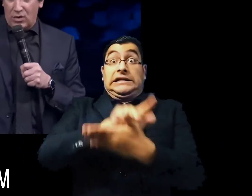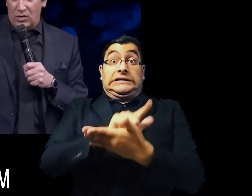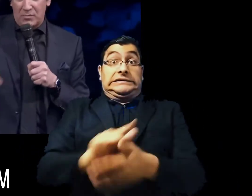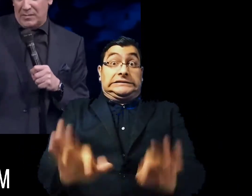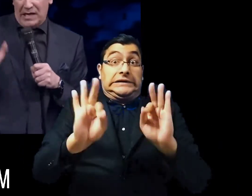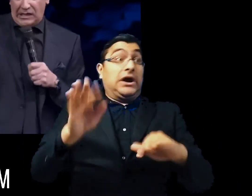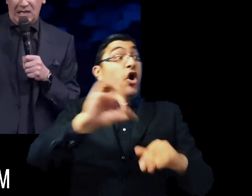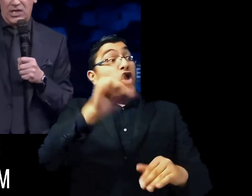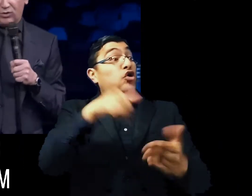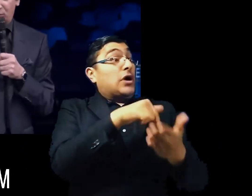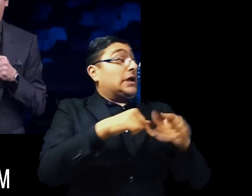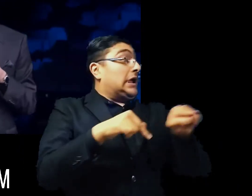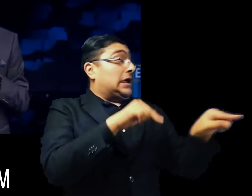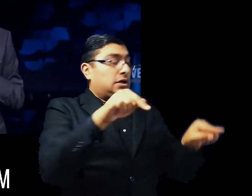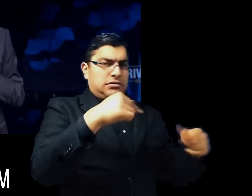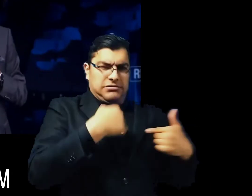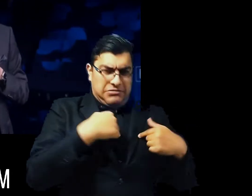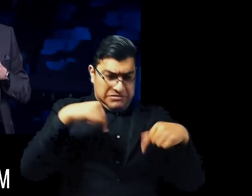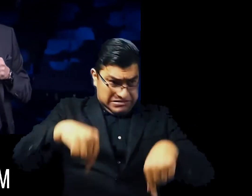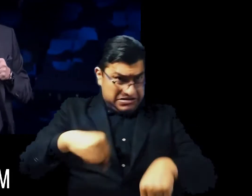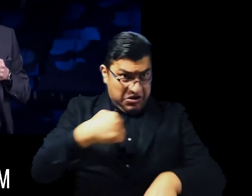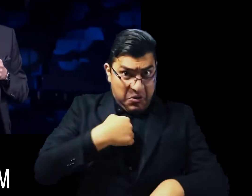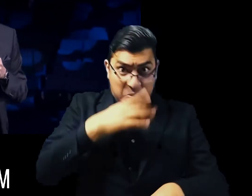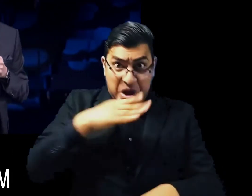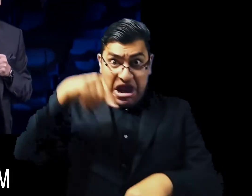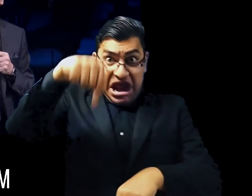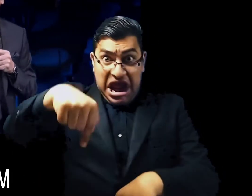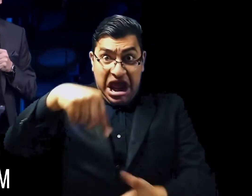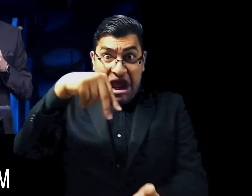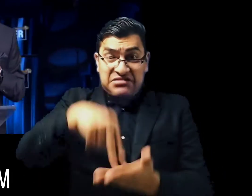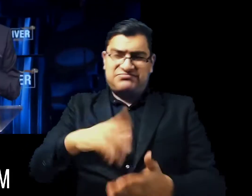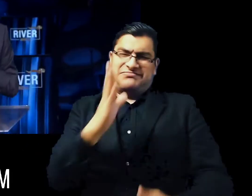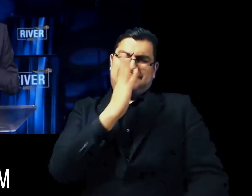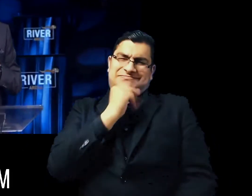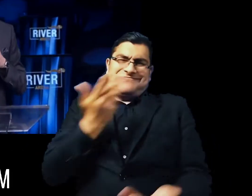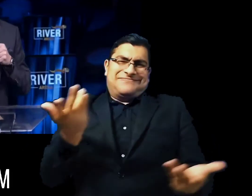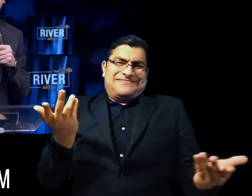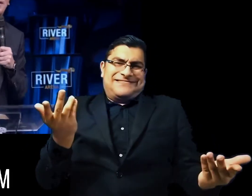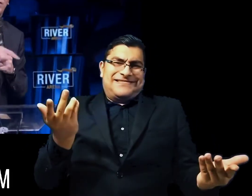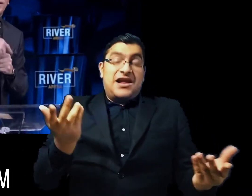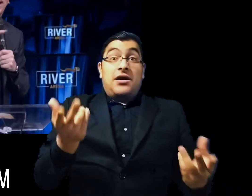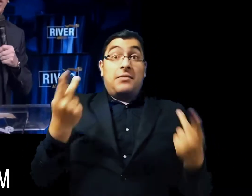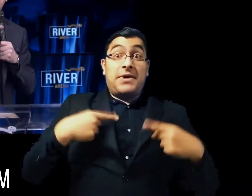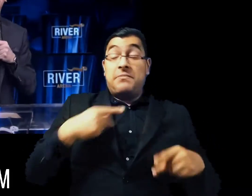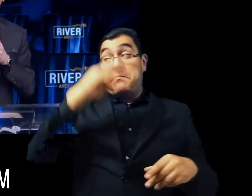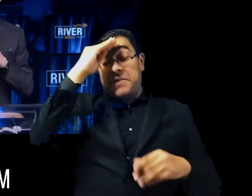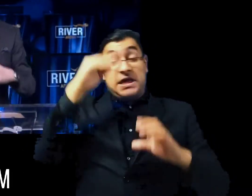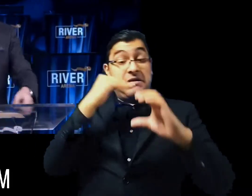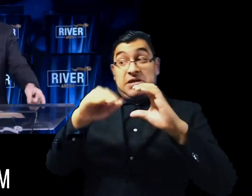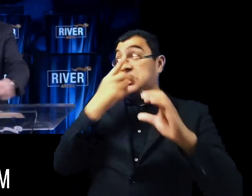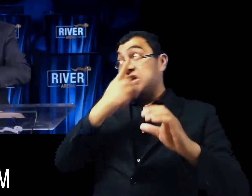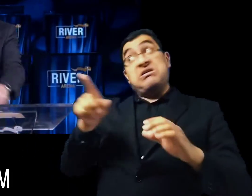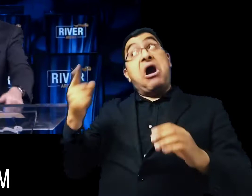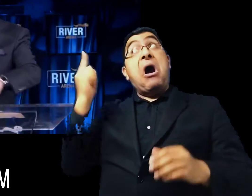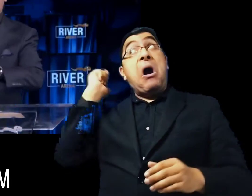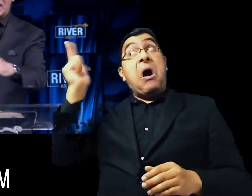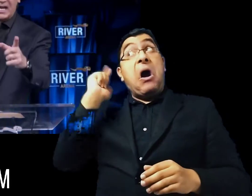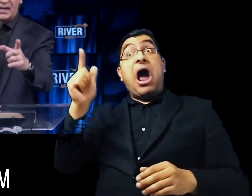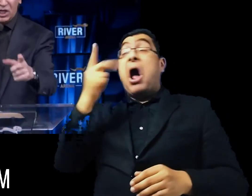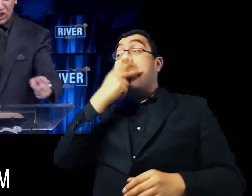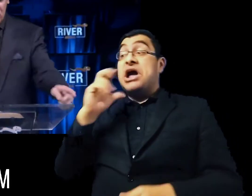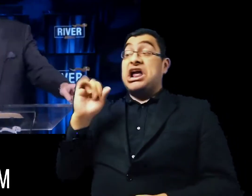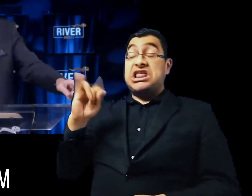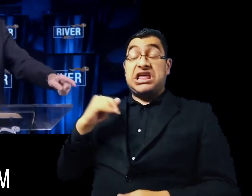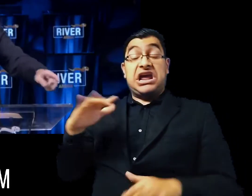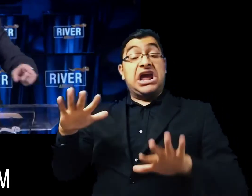allá abajo, en primera instancia yo no podría estar parado aquí. Otros escribían, espero que la conversión de este muchacho sea